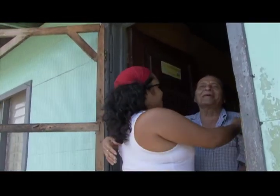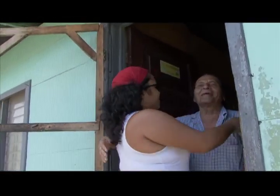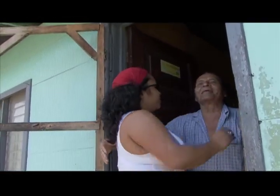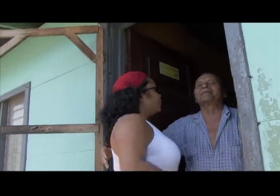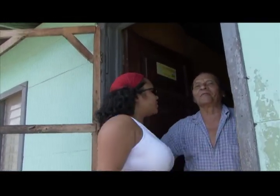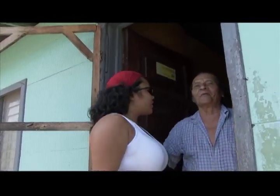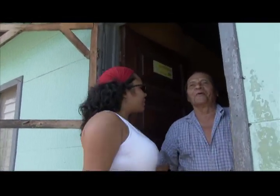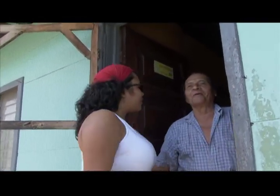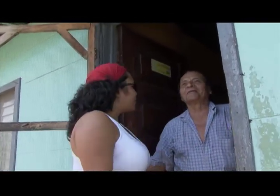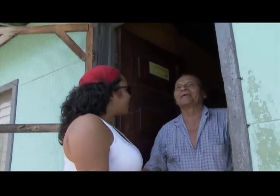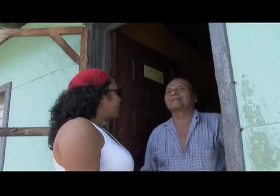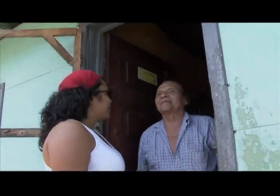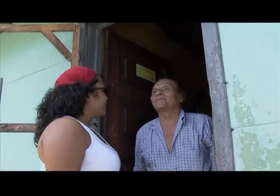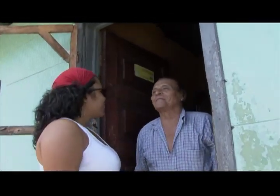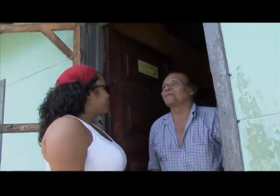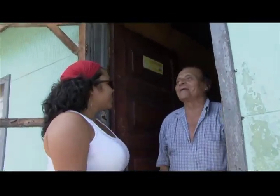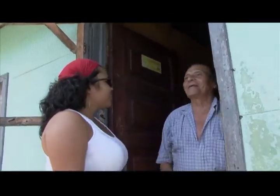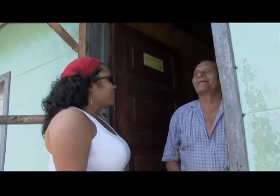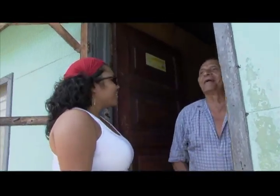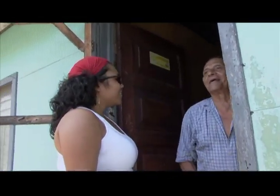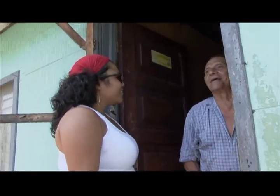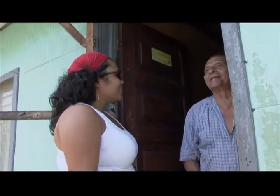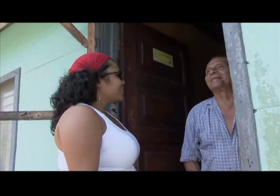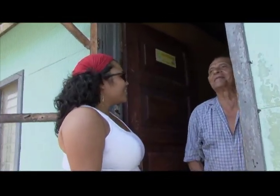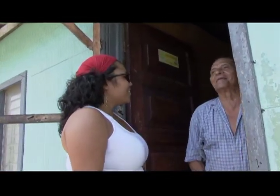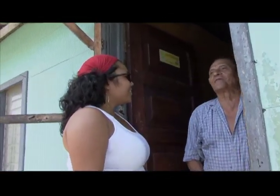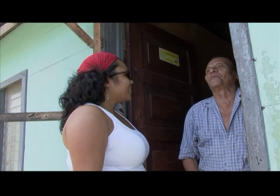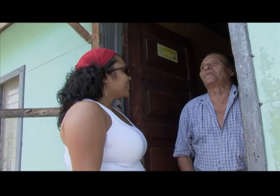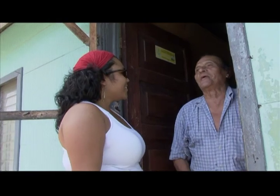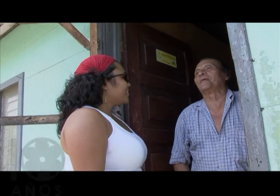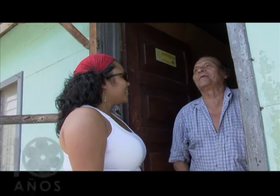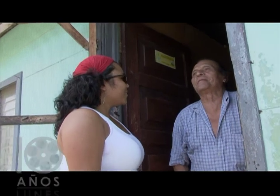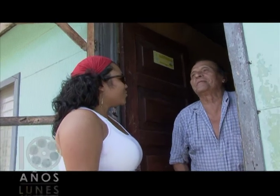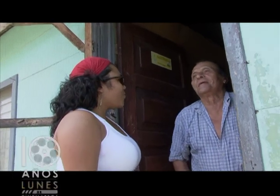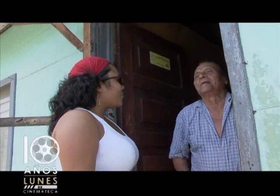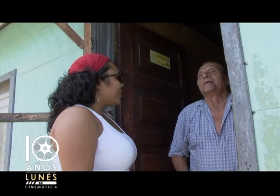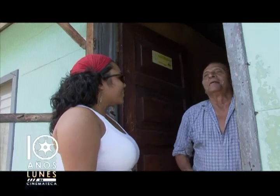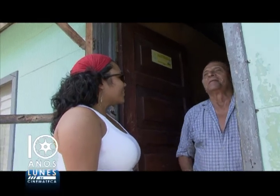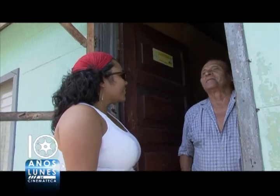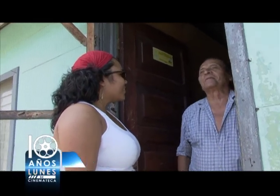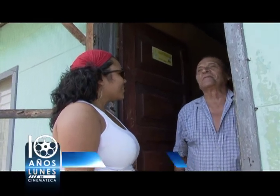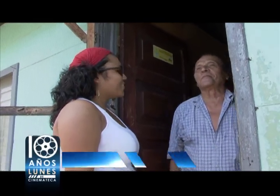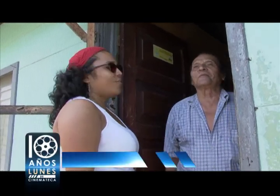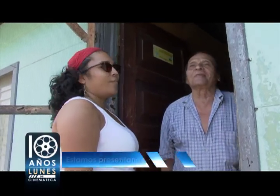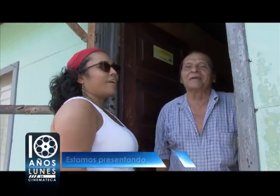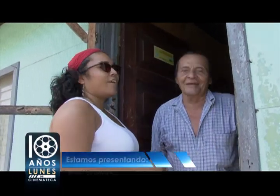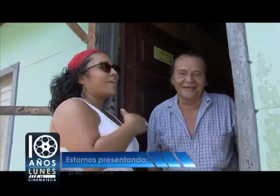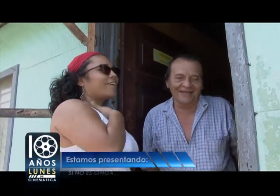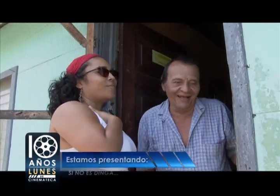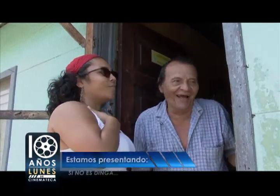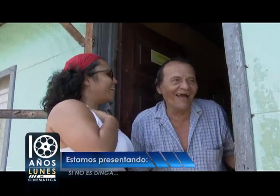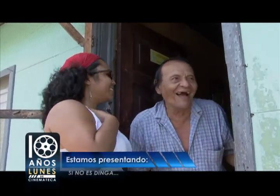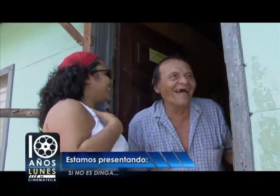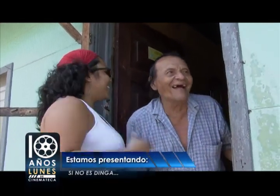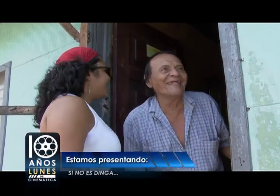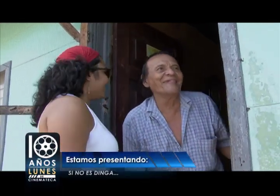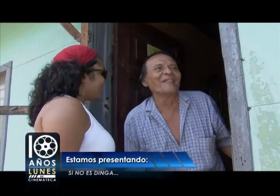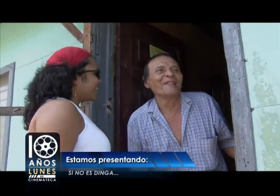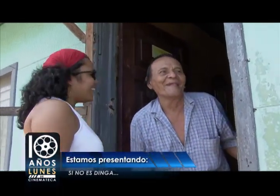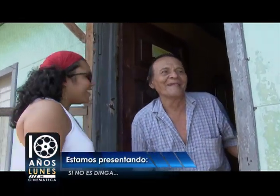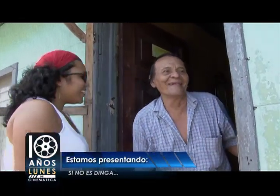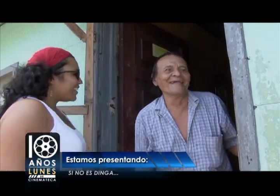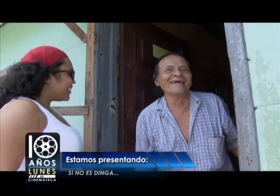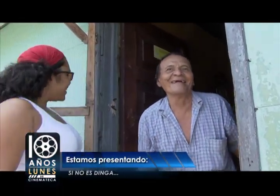¿Cómo va ese trombón? ¿Cómo va esa música? Ya no, ya este trombón que vaya, que estoy muy viejo. Ya no sopla. No sopla ni. ¿Cómo va a decir